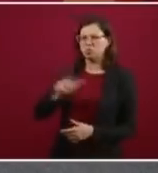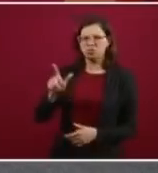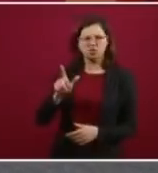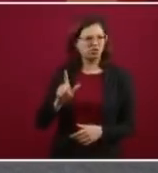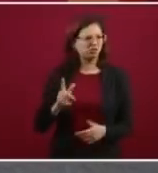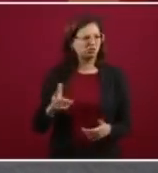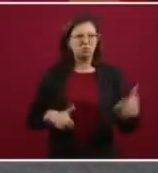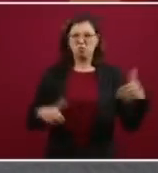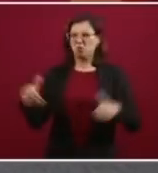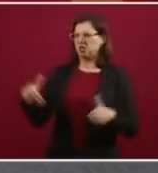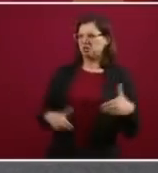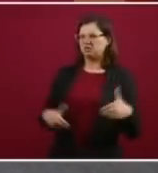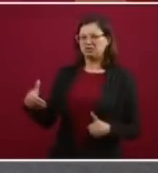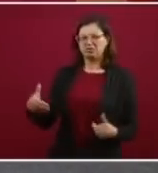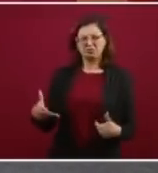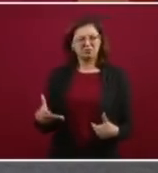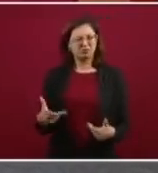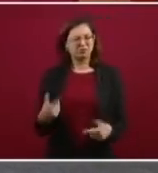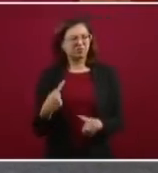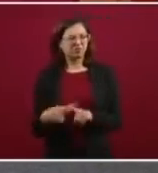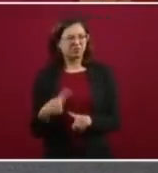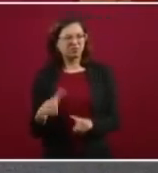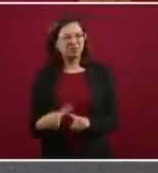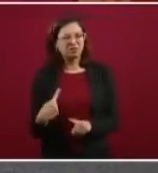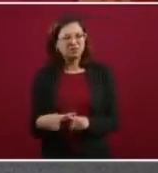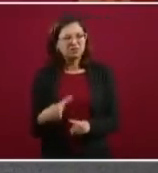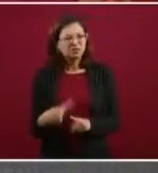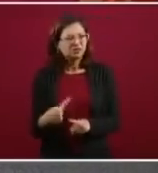¿A quién le incomoda eso?